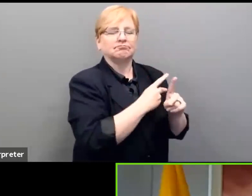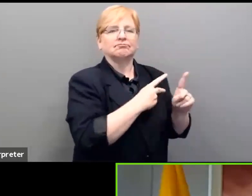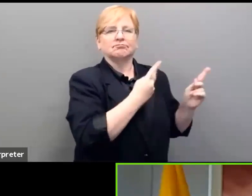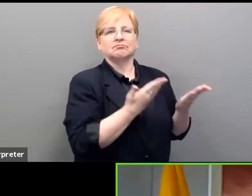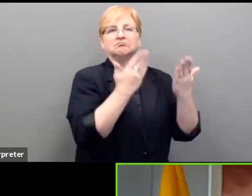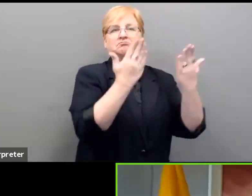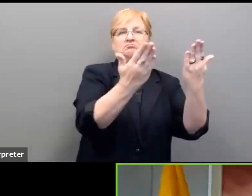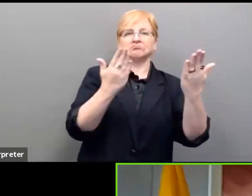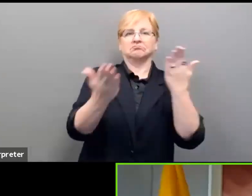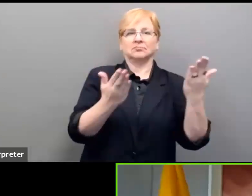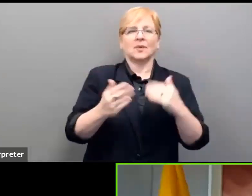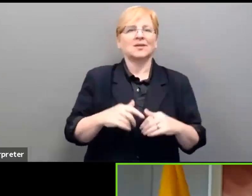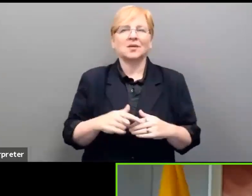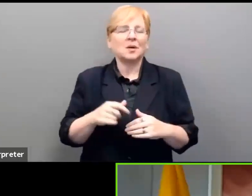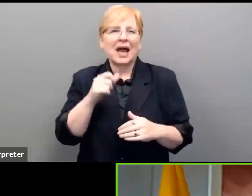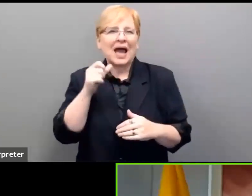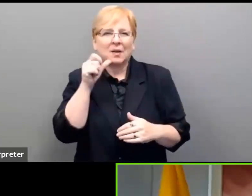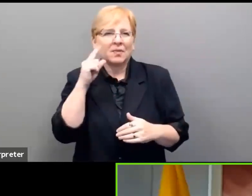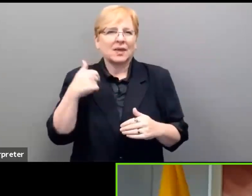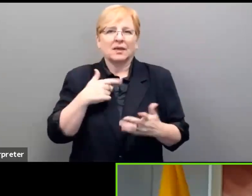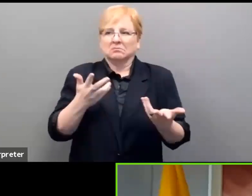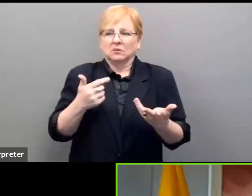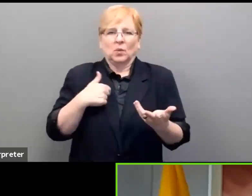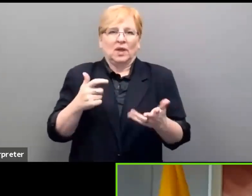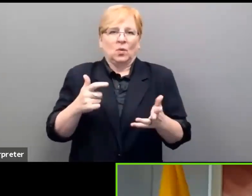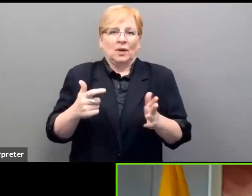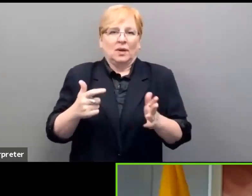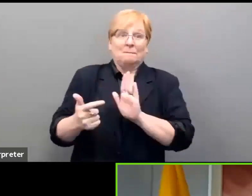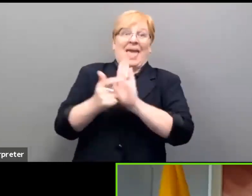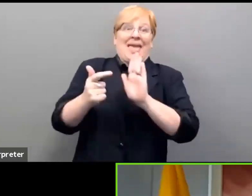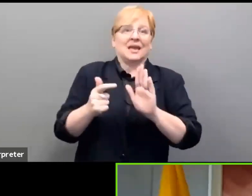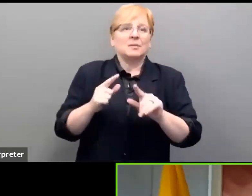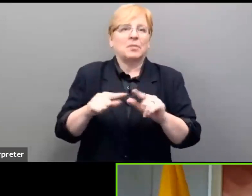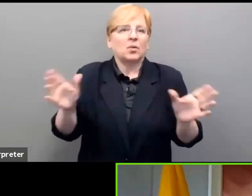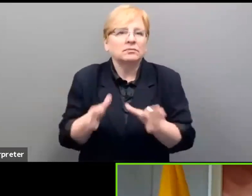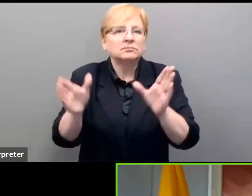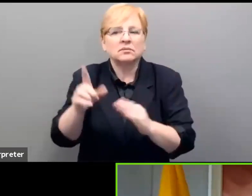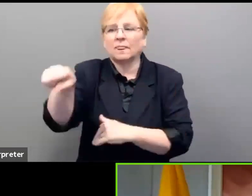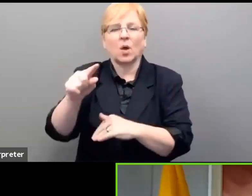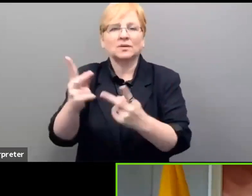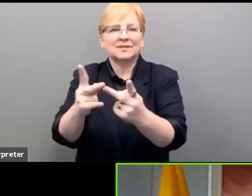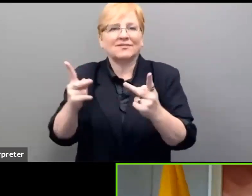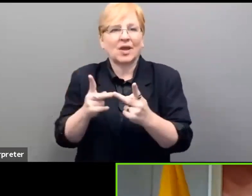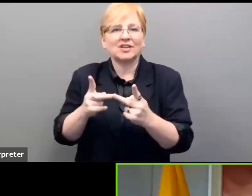expertos, pero yo no anticipo ser un estado que prohibiría eso.